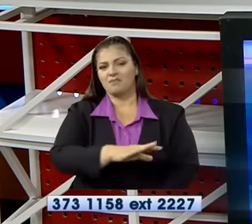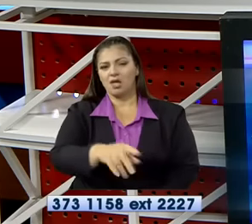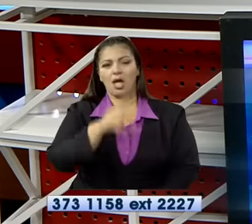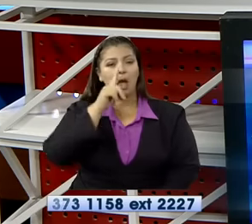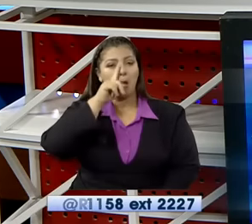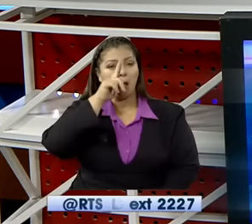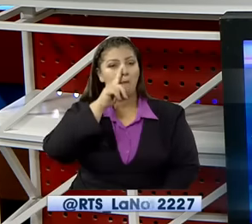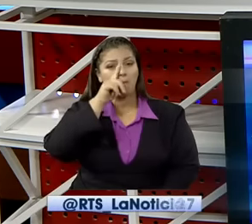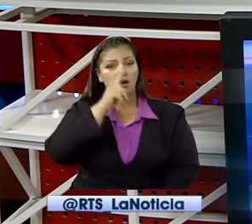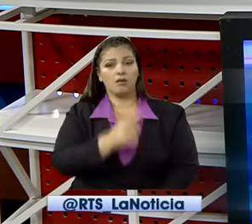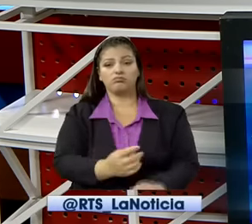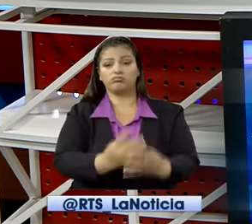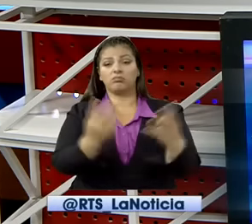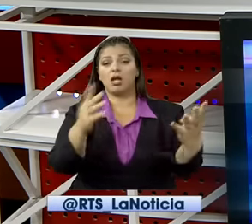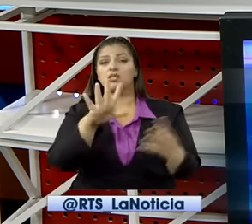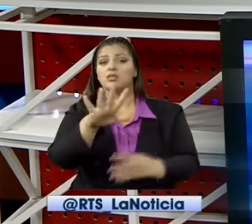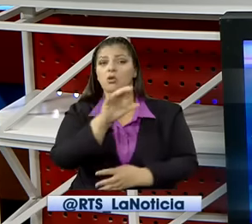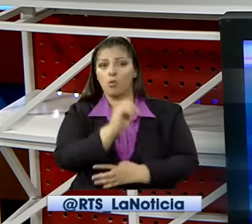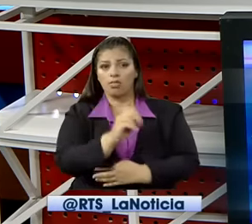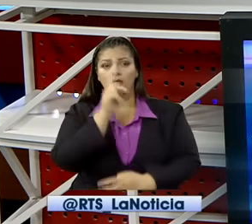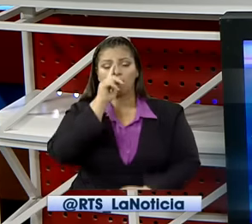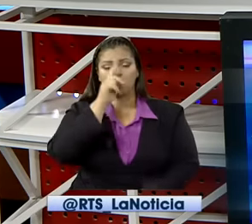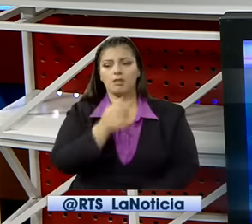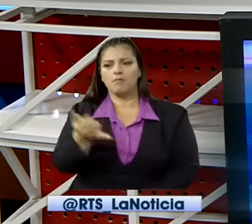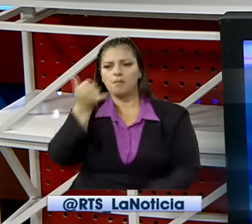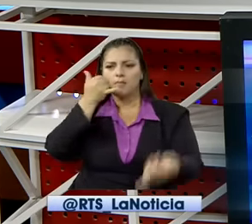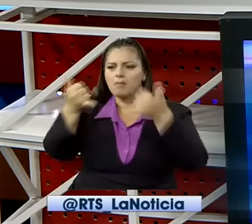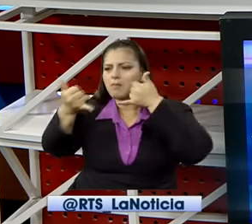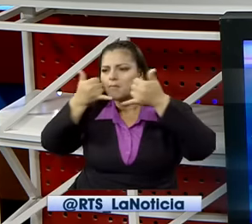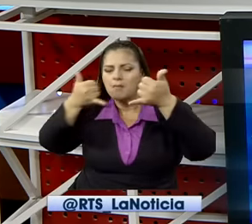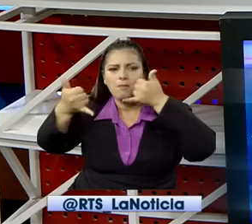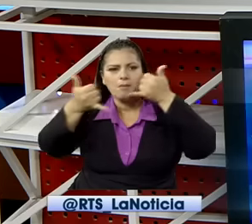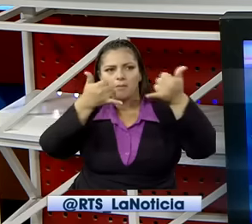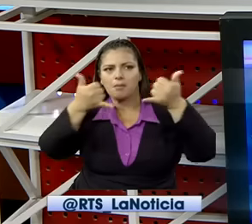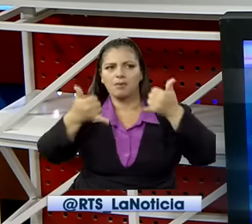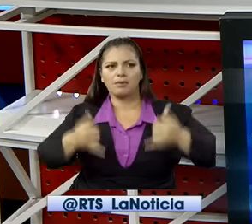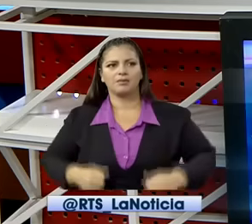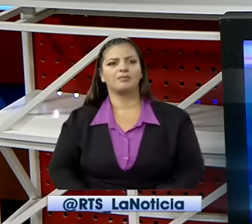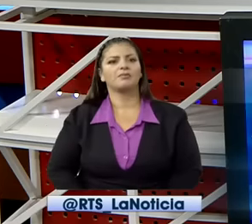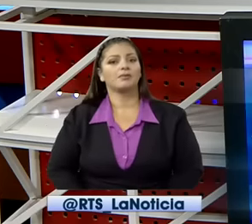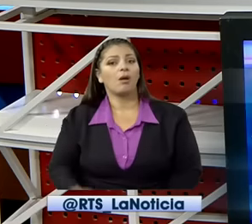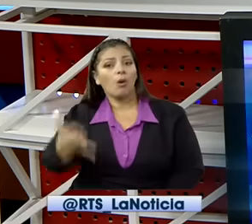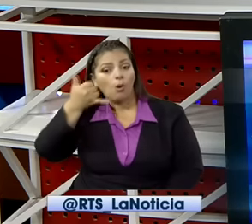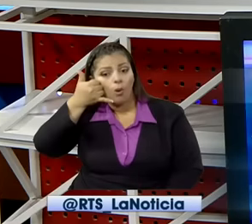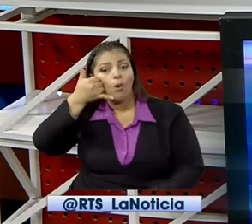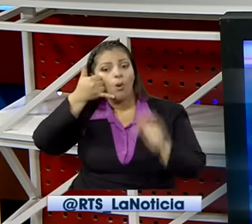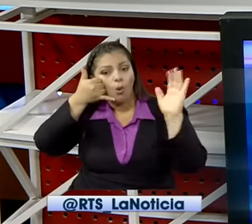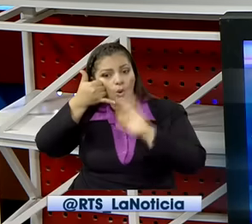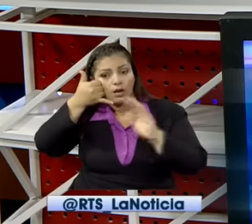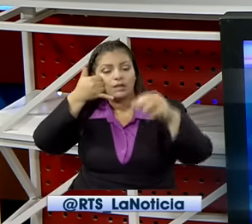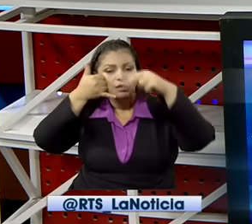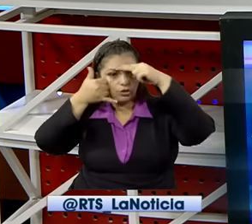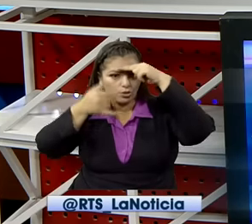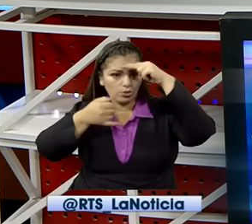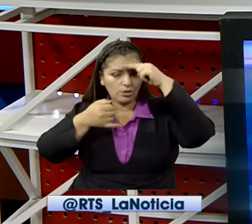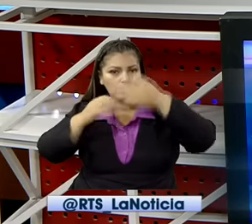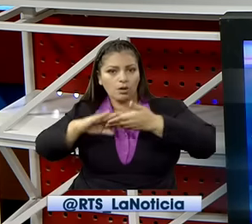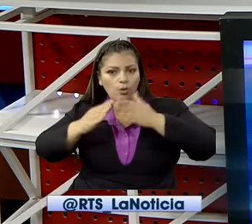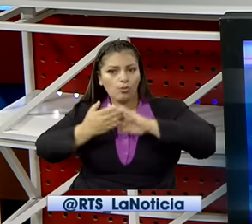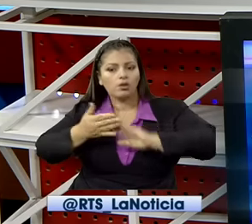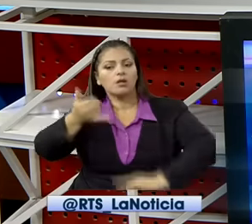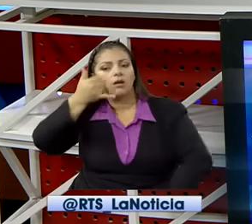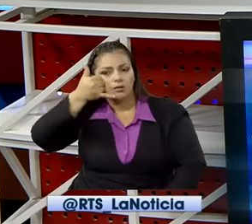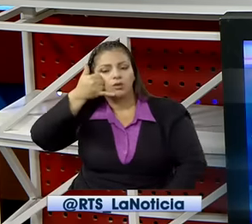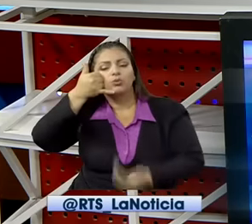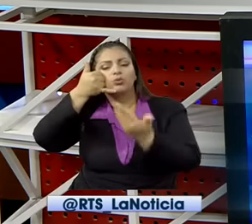personas atentas atentas a su llamada de inmediato la respuesta Aló la noticia en la comunidad A dónde dígame su número Cómo